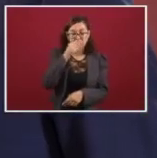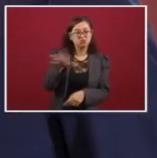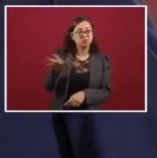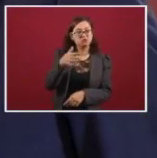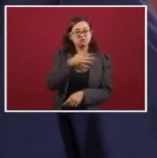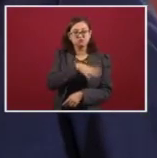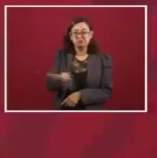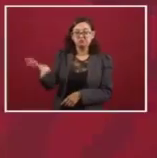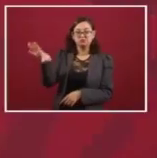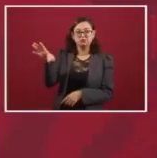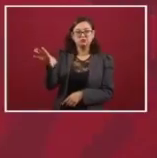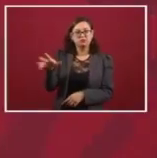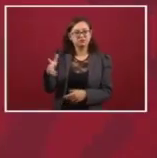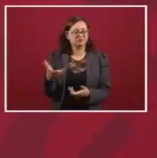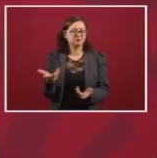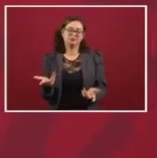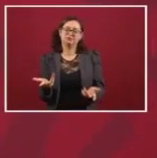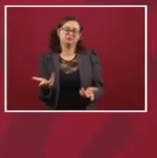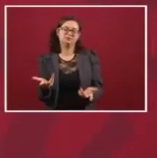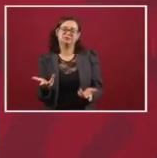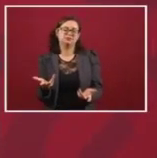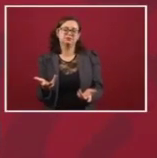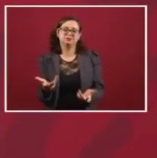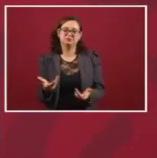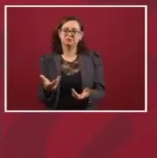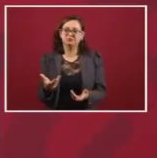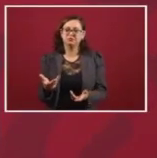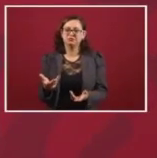pobreza, tanta necesidad,